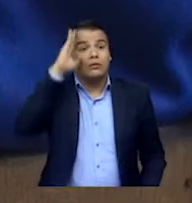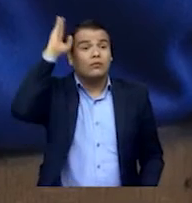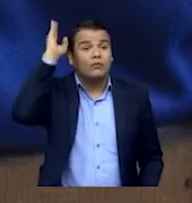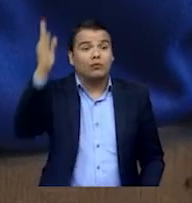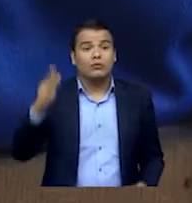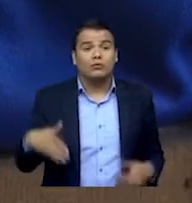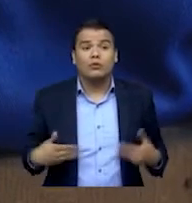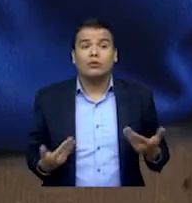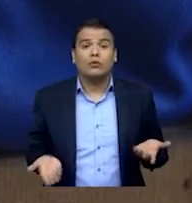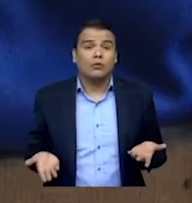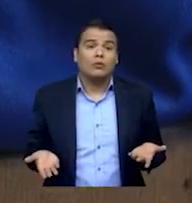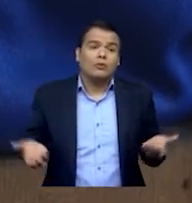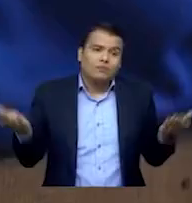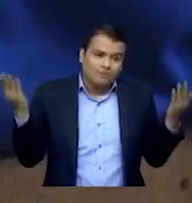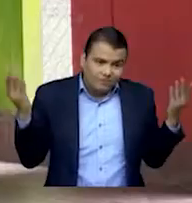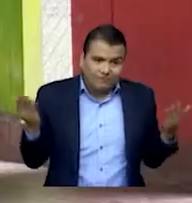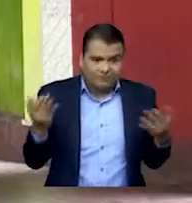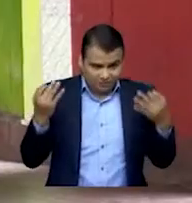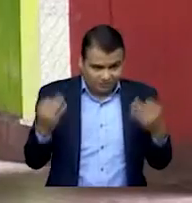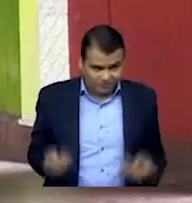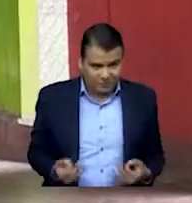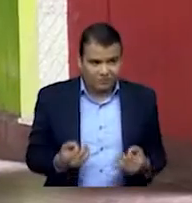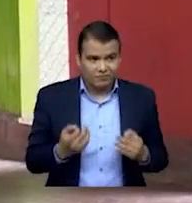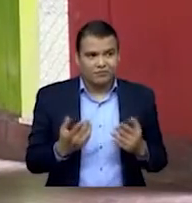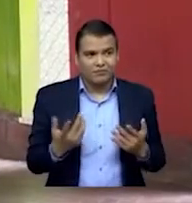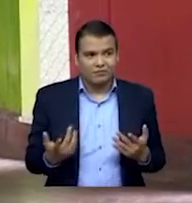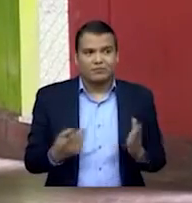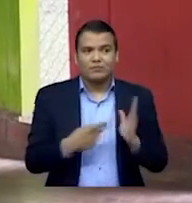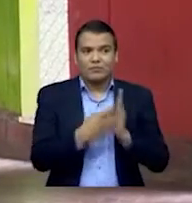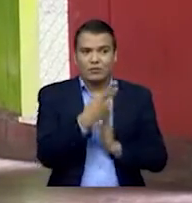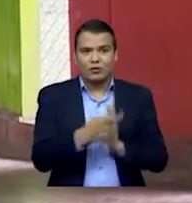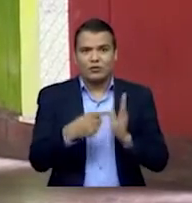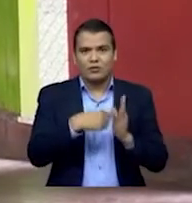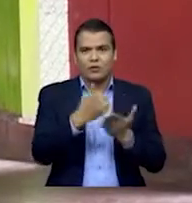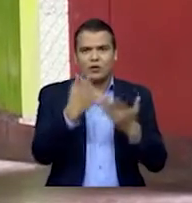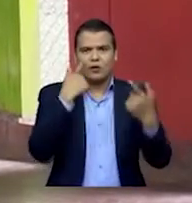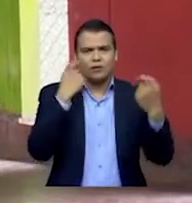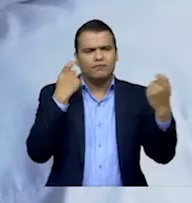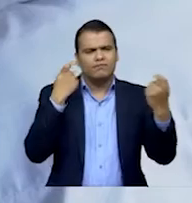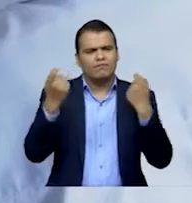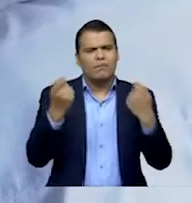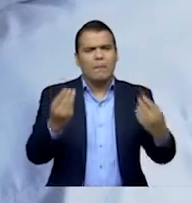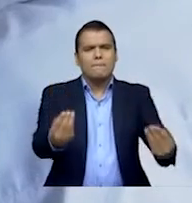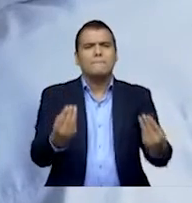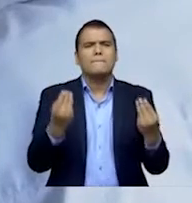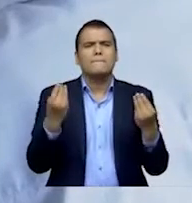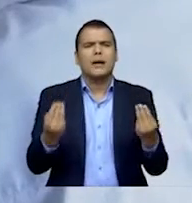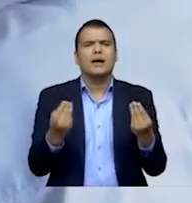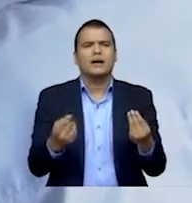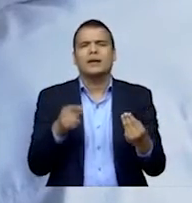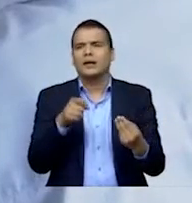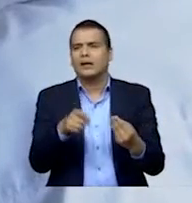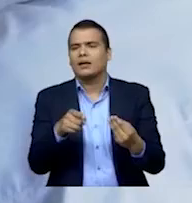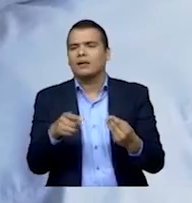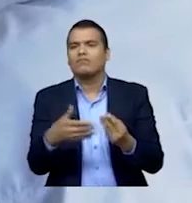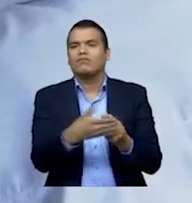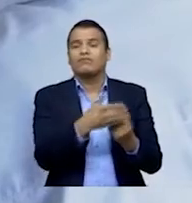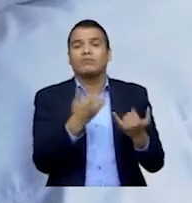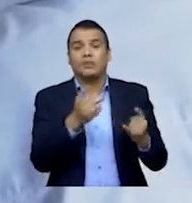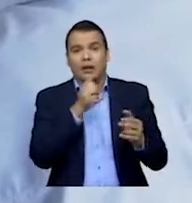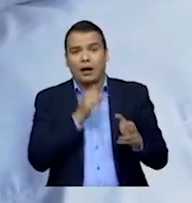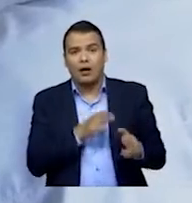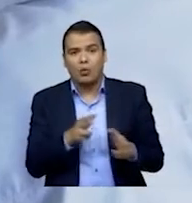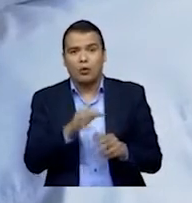generaciones y esto va a establecer un control pero un control de protección al ecosistema bueno director y seguimos en pance